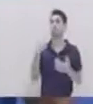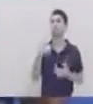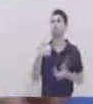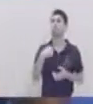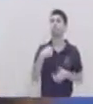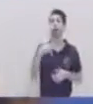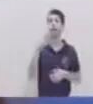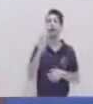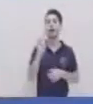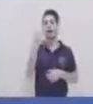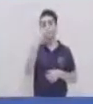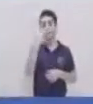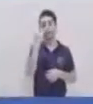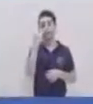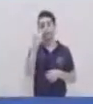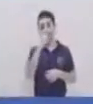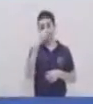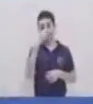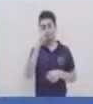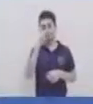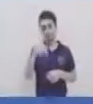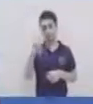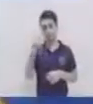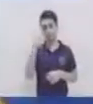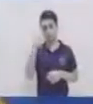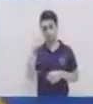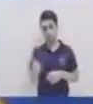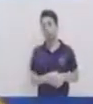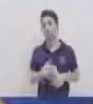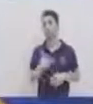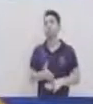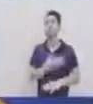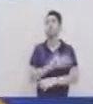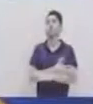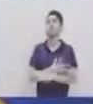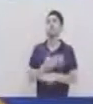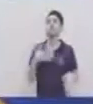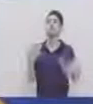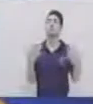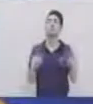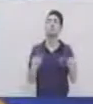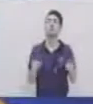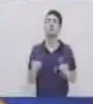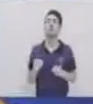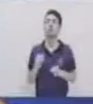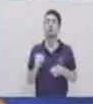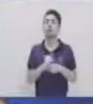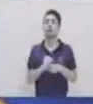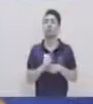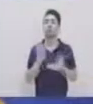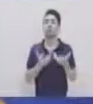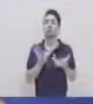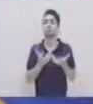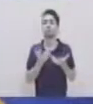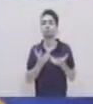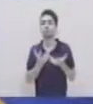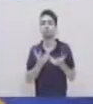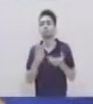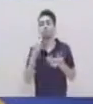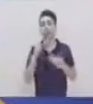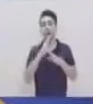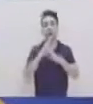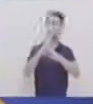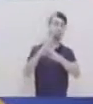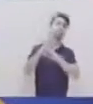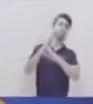desarrollar lo que es nuestra resistencia de una manera dinámica. Entonces, antes vamos a realizar lo que es un calentamiento previo